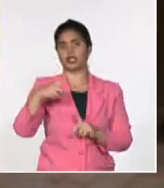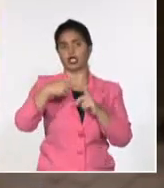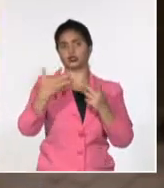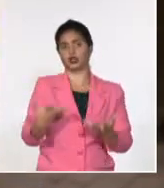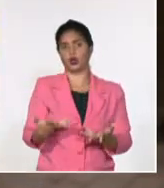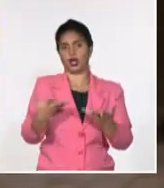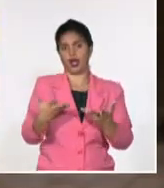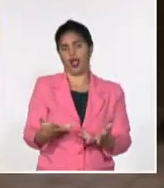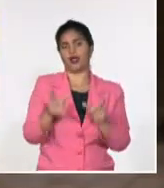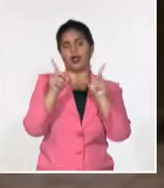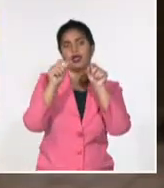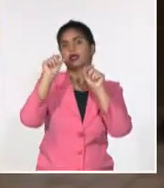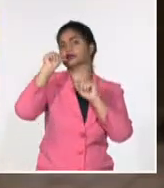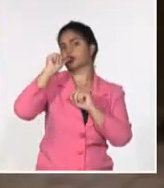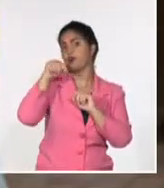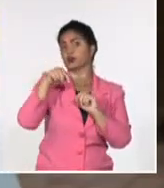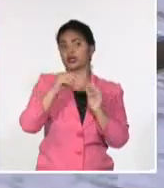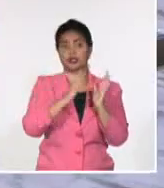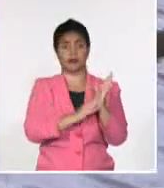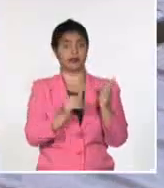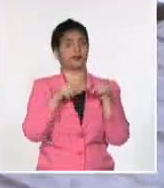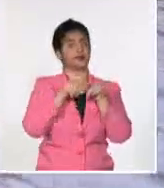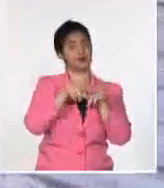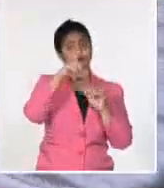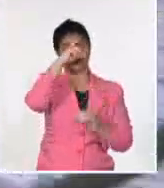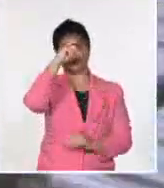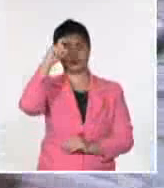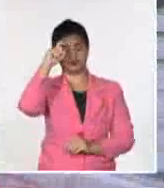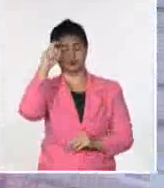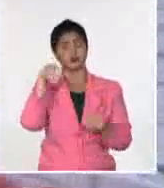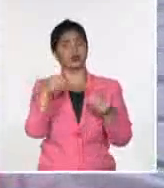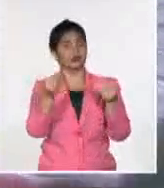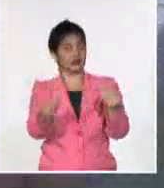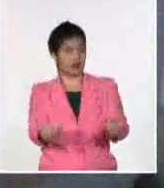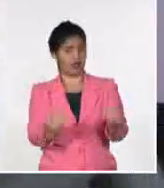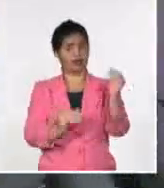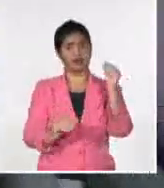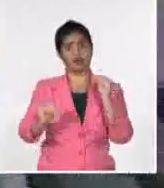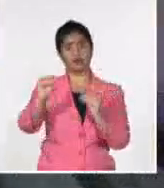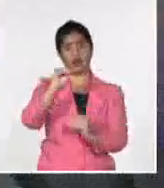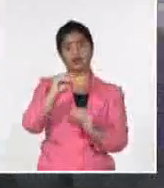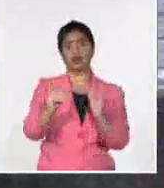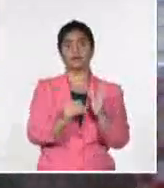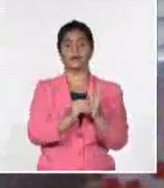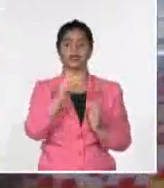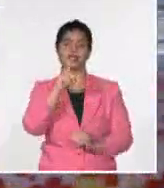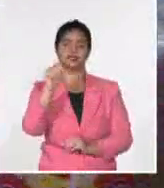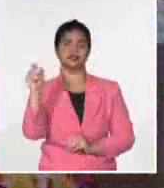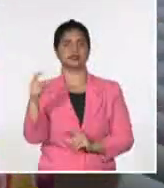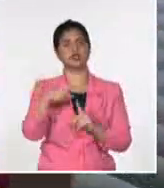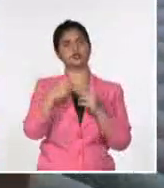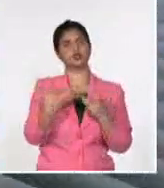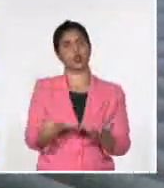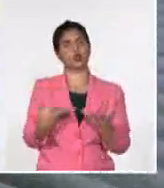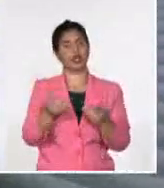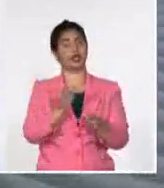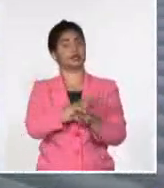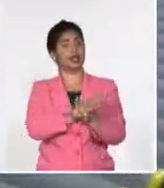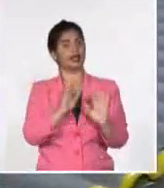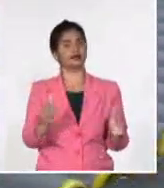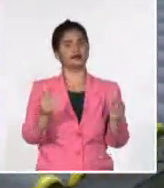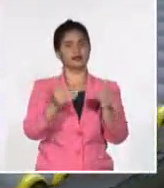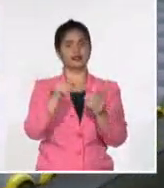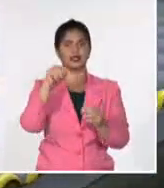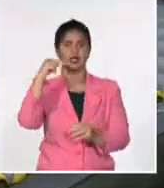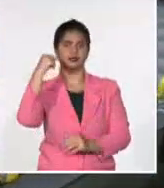así, junto con Santi Espíritu, poder garantizar las más de 1.100 toneladas que pueden faltar para terminar el año y ya montarnos